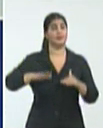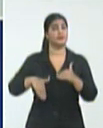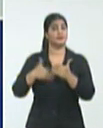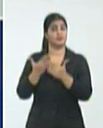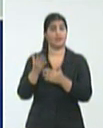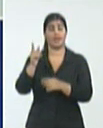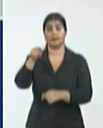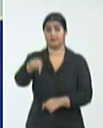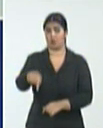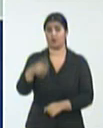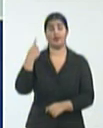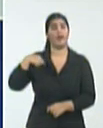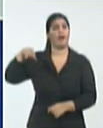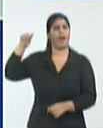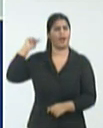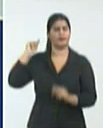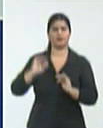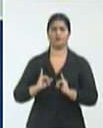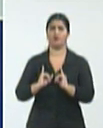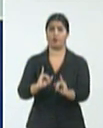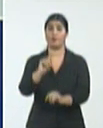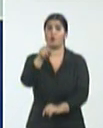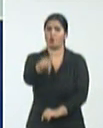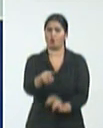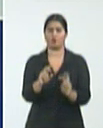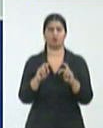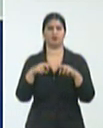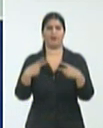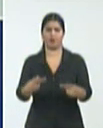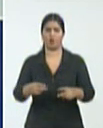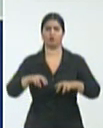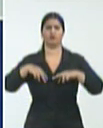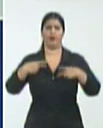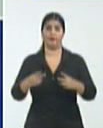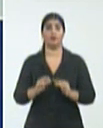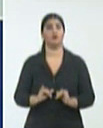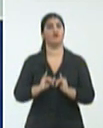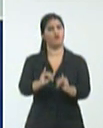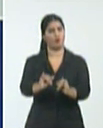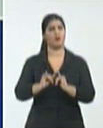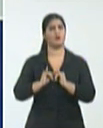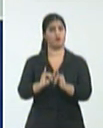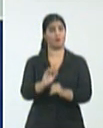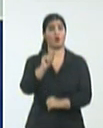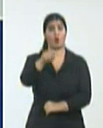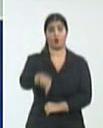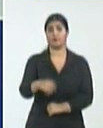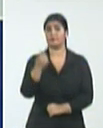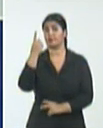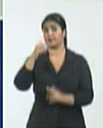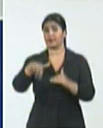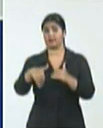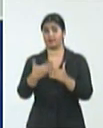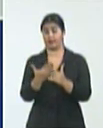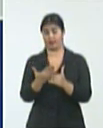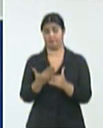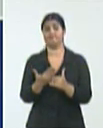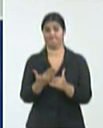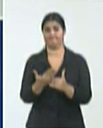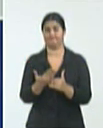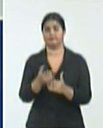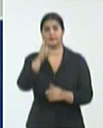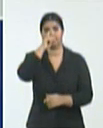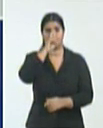Ayer dijimos esto mismo, hoy tenemos que repetirlo. Hoy con la cifra más alta de casos